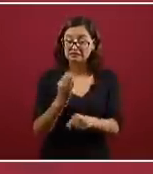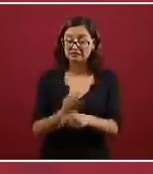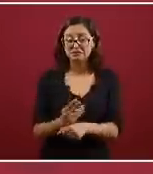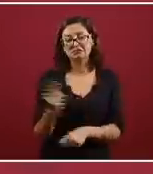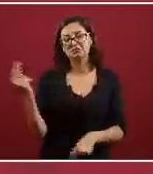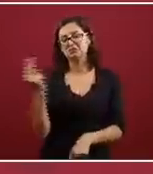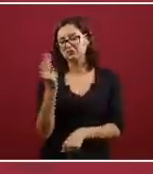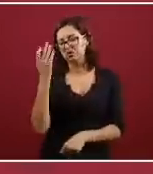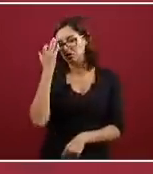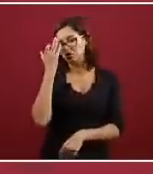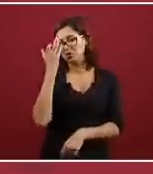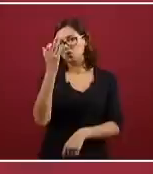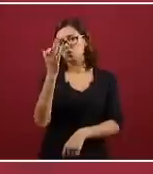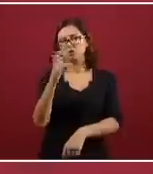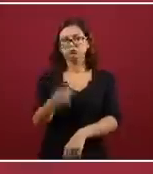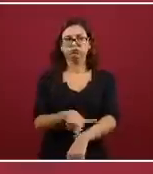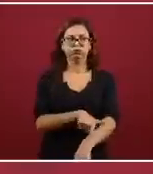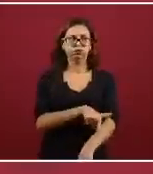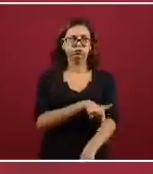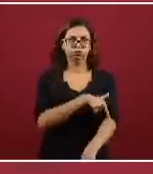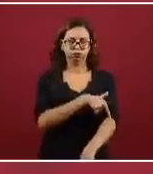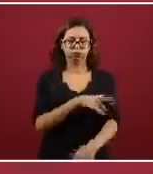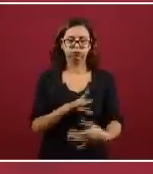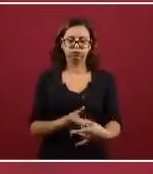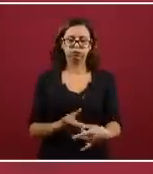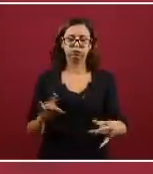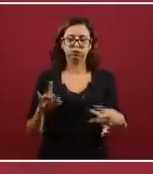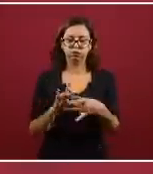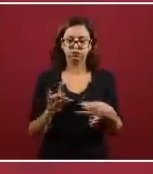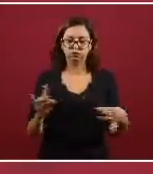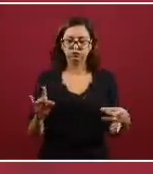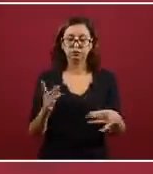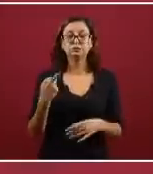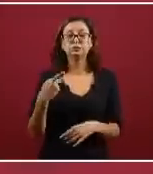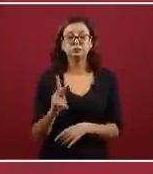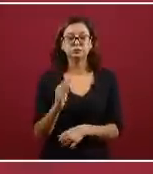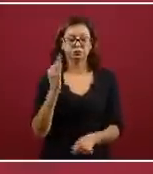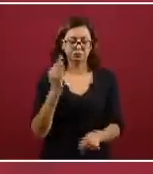explicar, está barato el gas